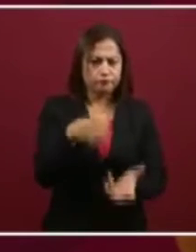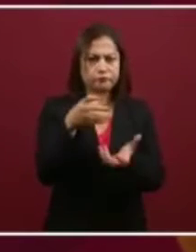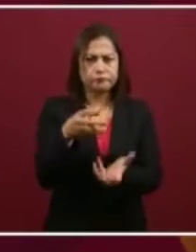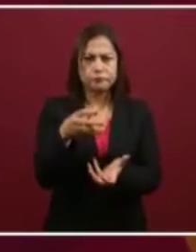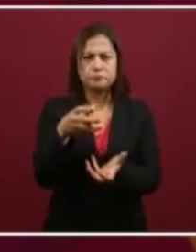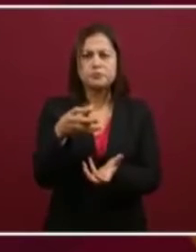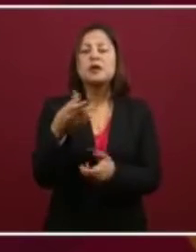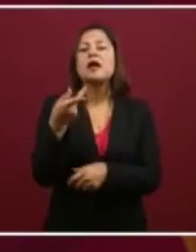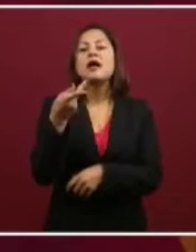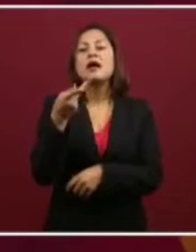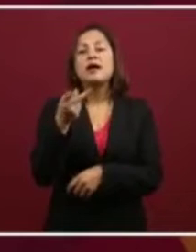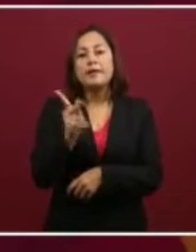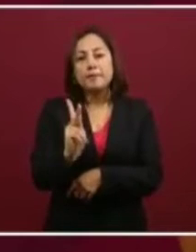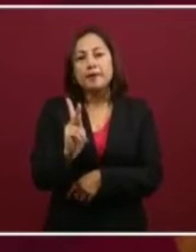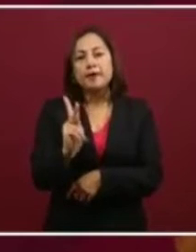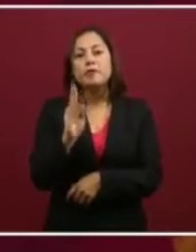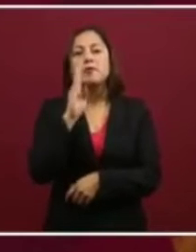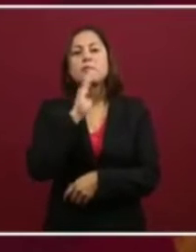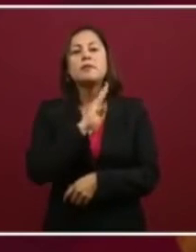no haya justicia